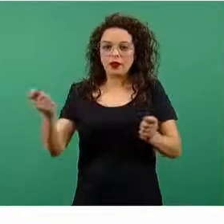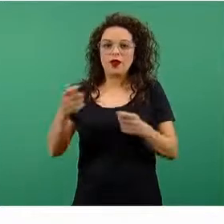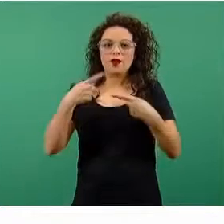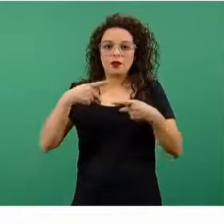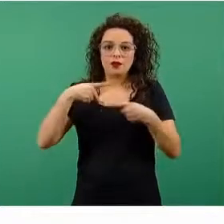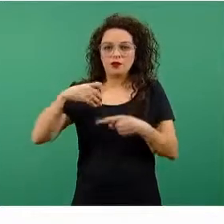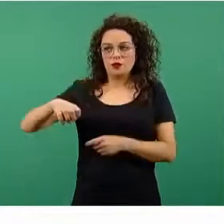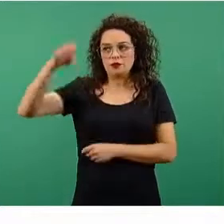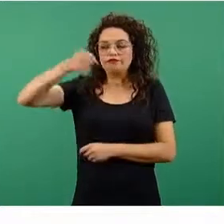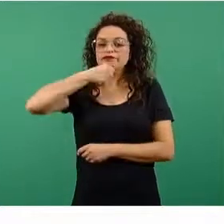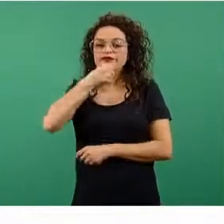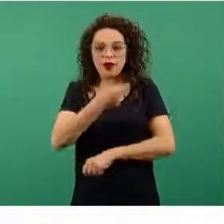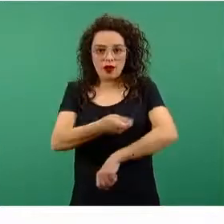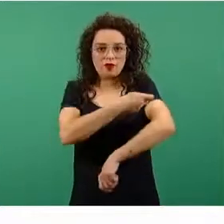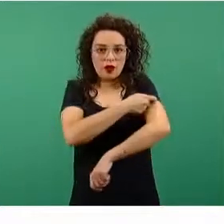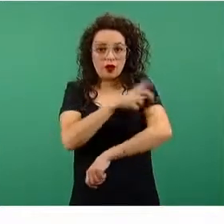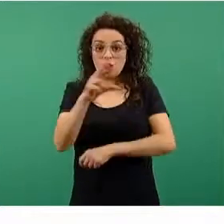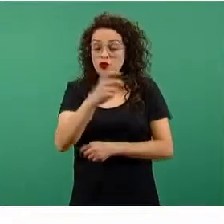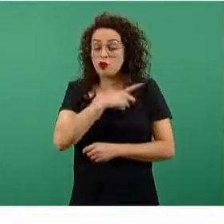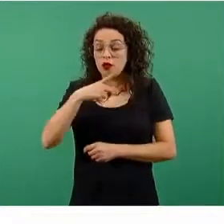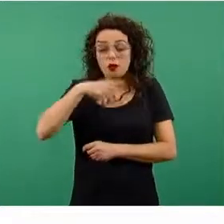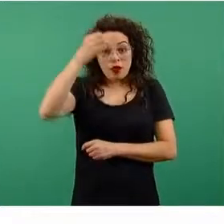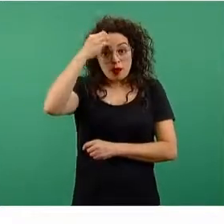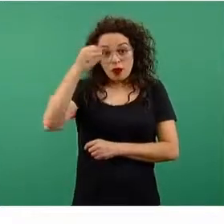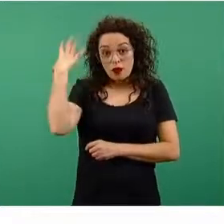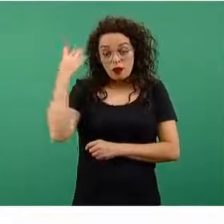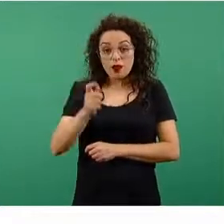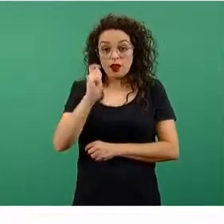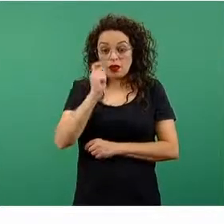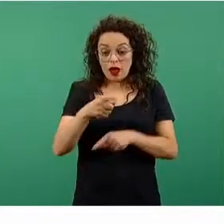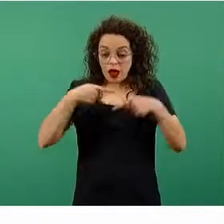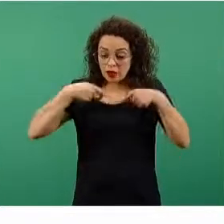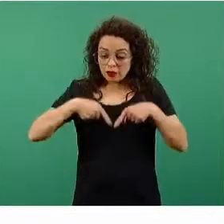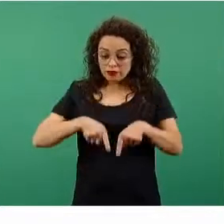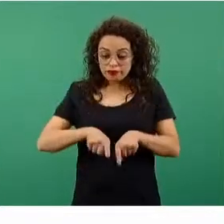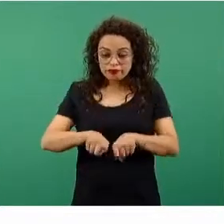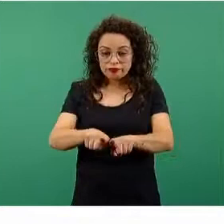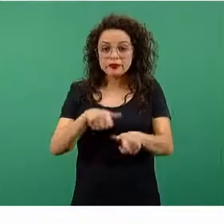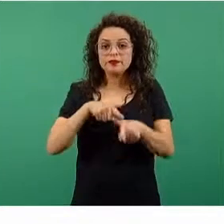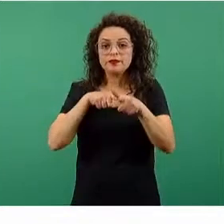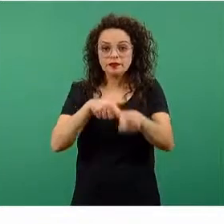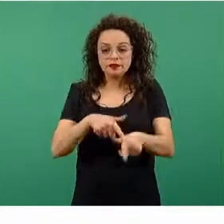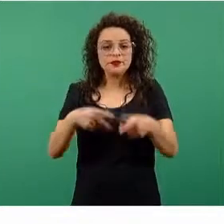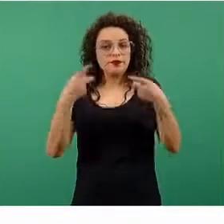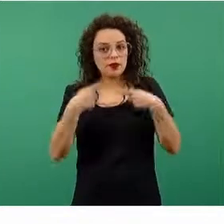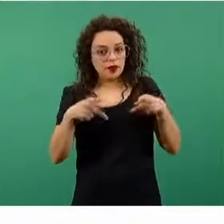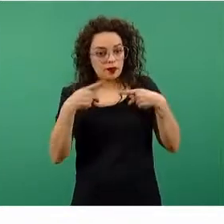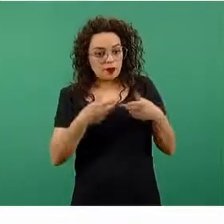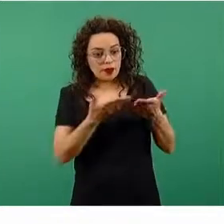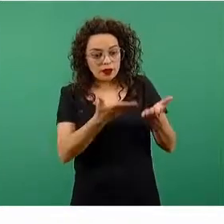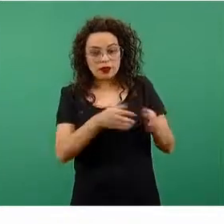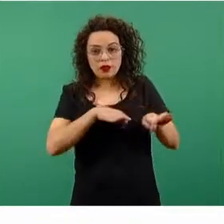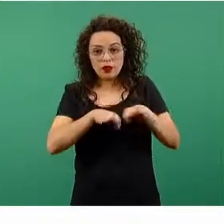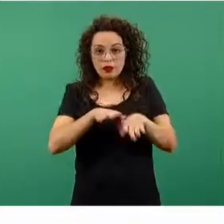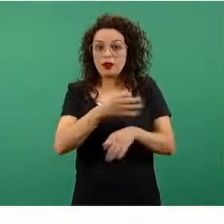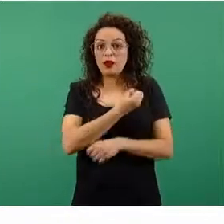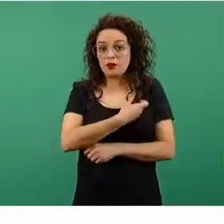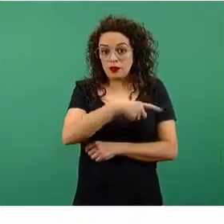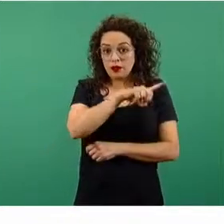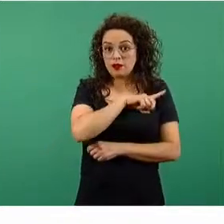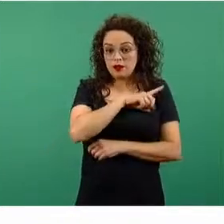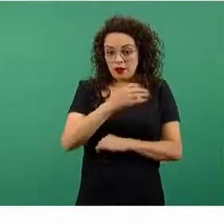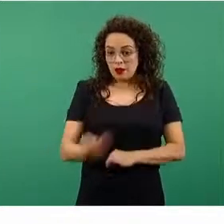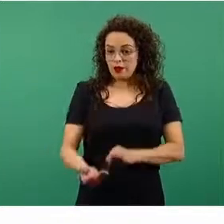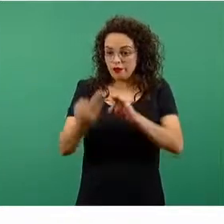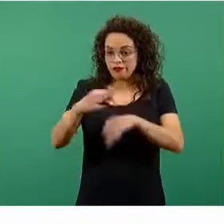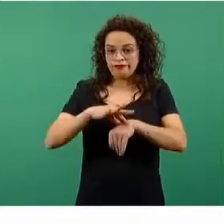mayores. No olvidar que siguen en paralelo varios de los elementos. Seguimos con el personal de salud, tanto de primera línea como de segunda